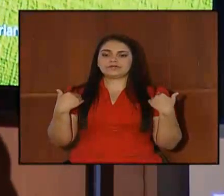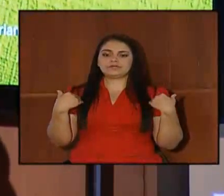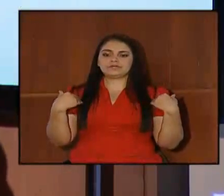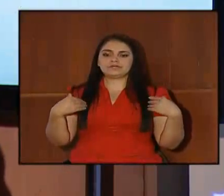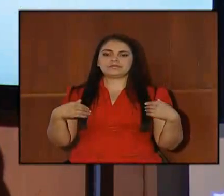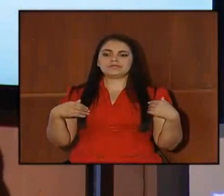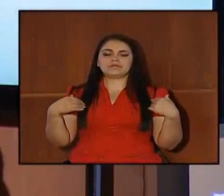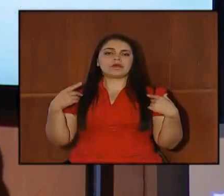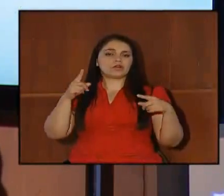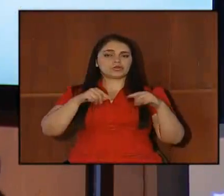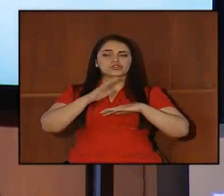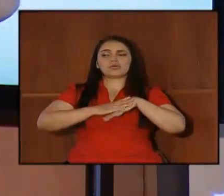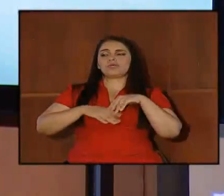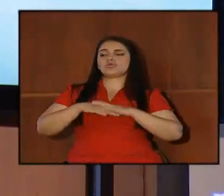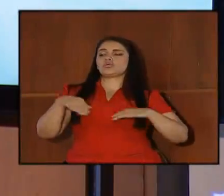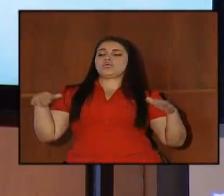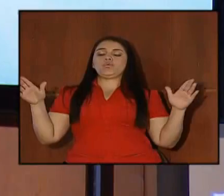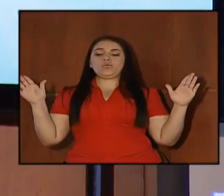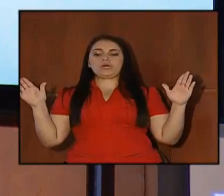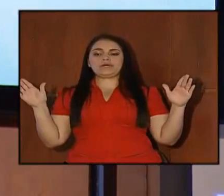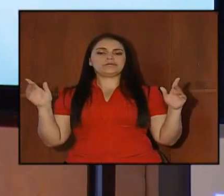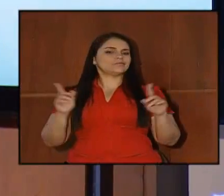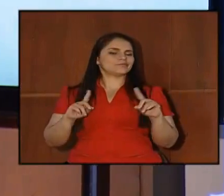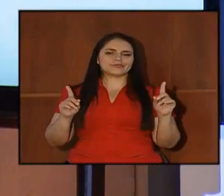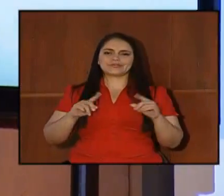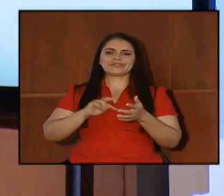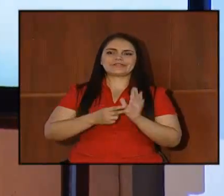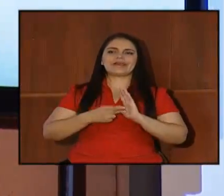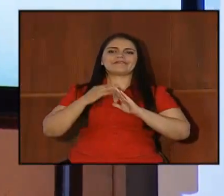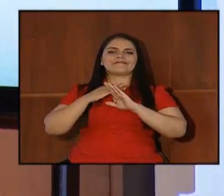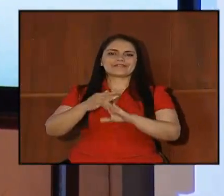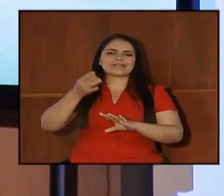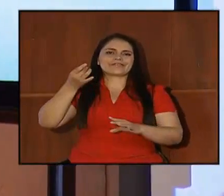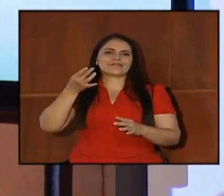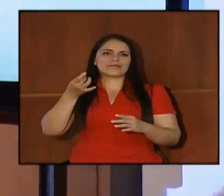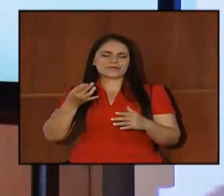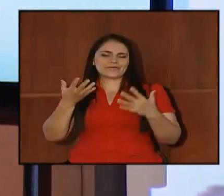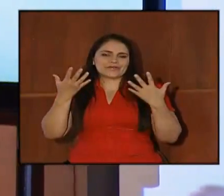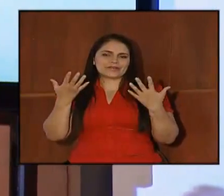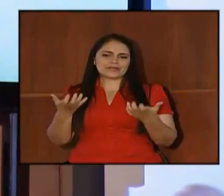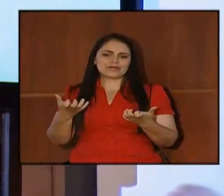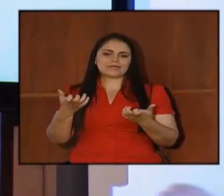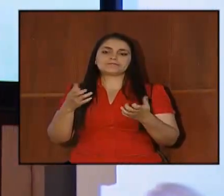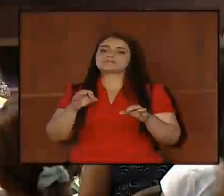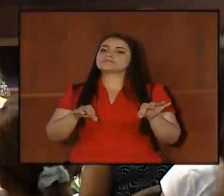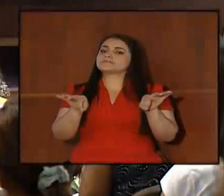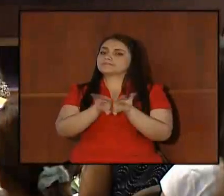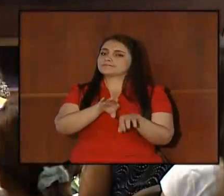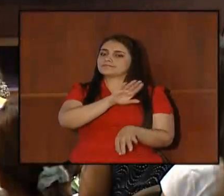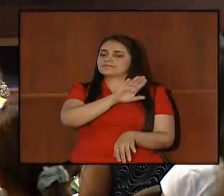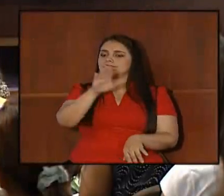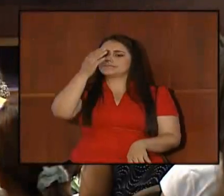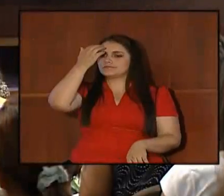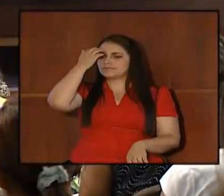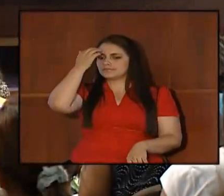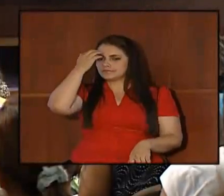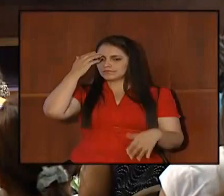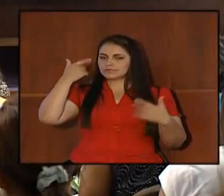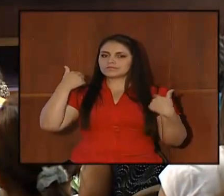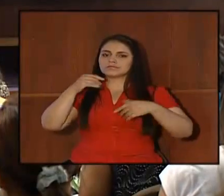así, ¿sí? Entonces es importante tener en cuenta qué va a hacer en cada una de las